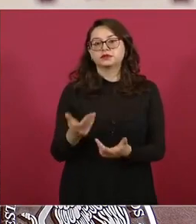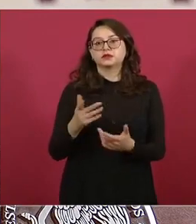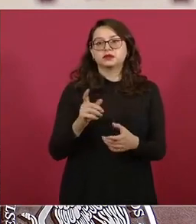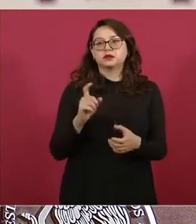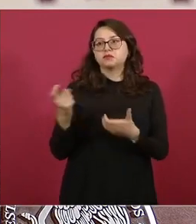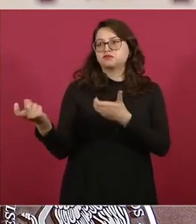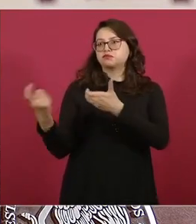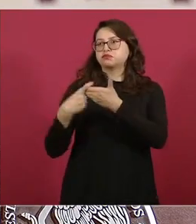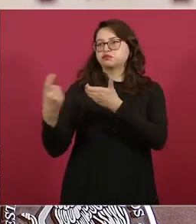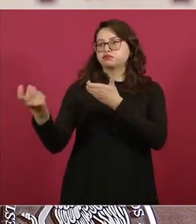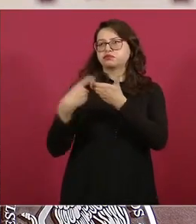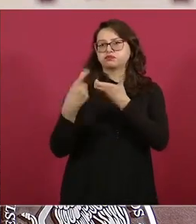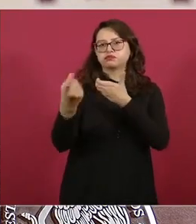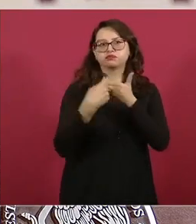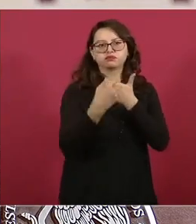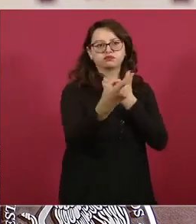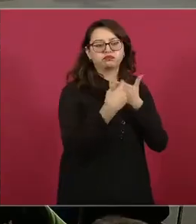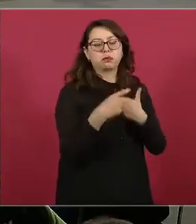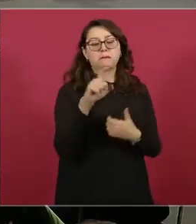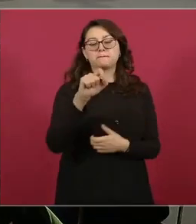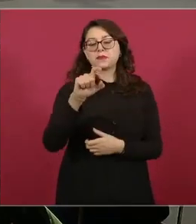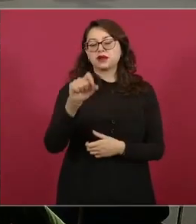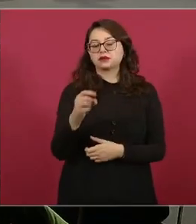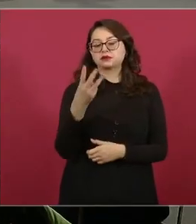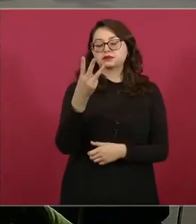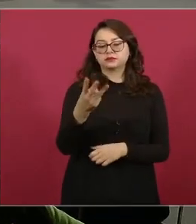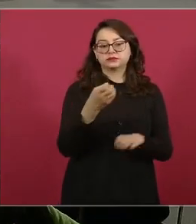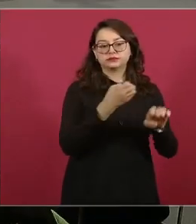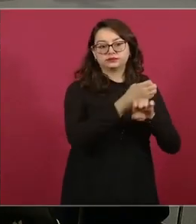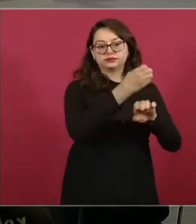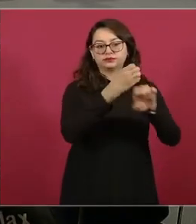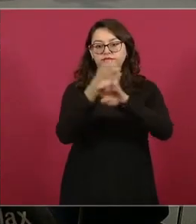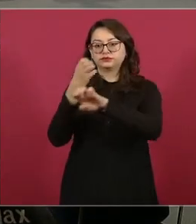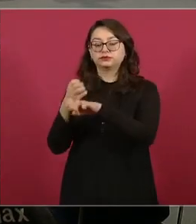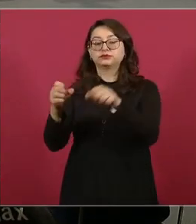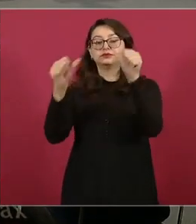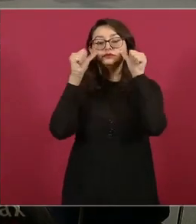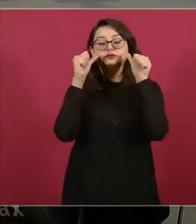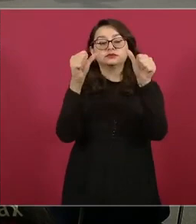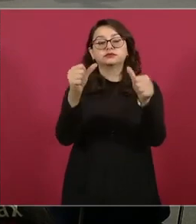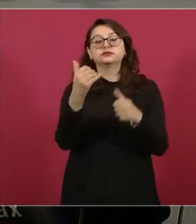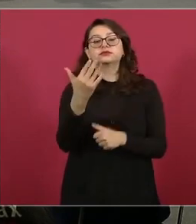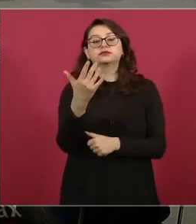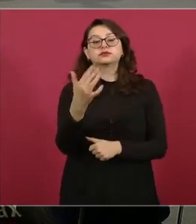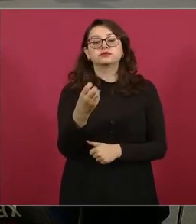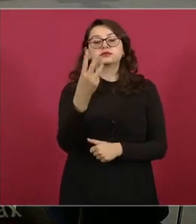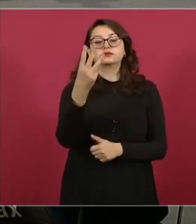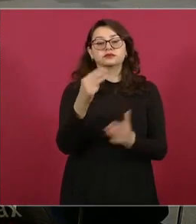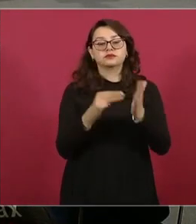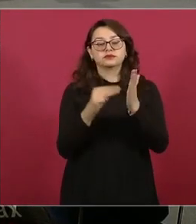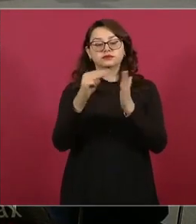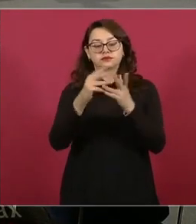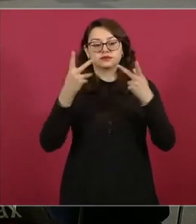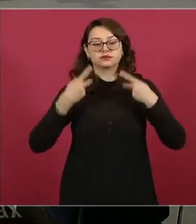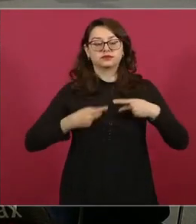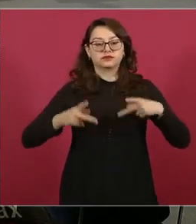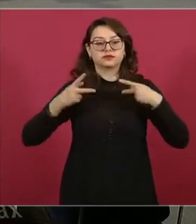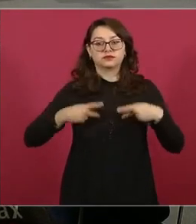como ustedes saben, con ello se atiende a más de 53 millones de mexicanos sin seguridad